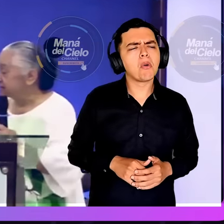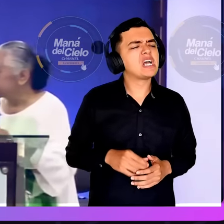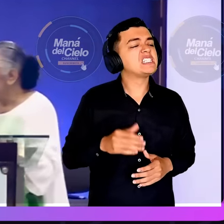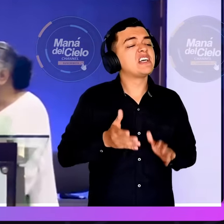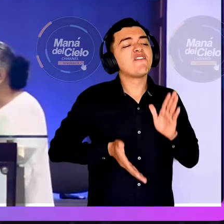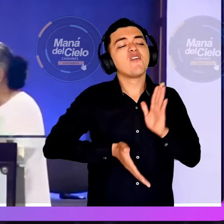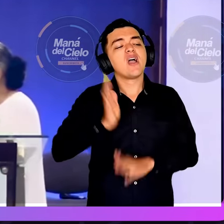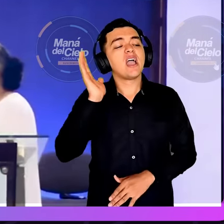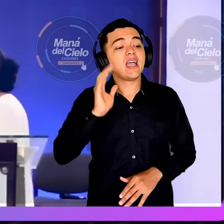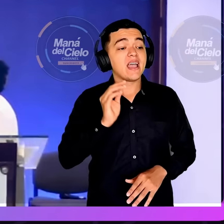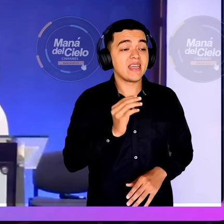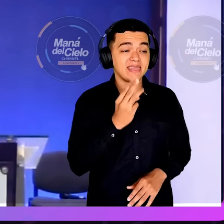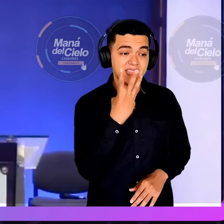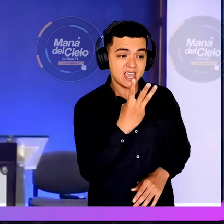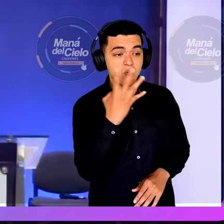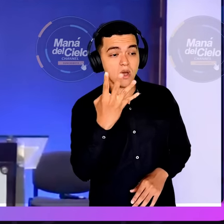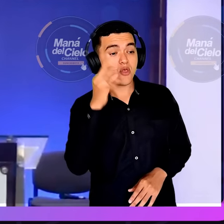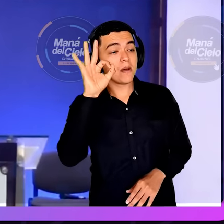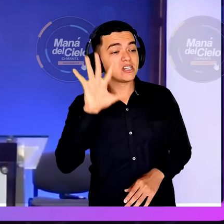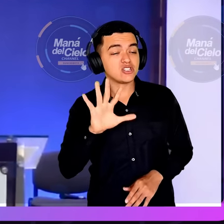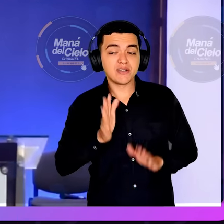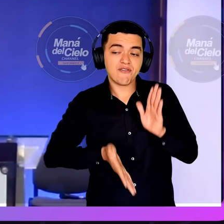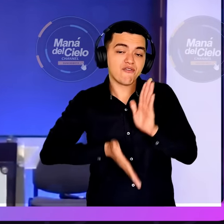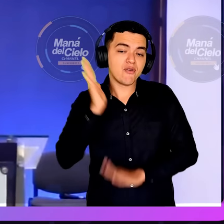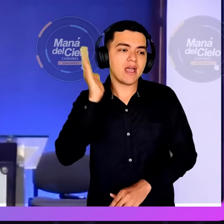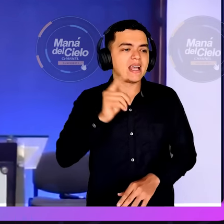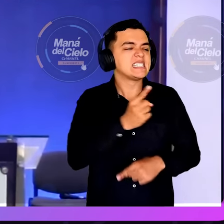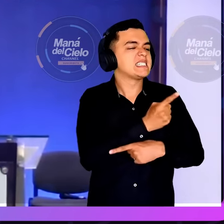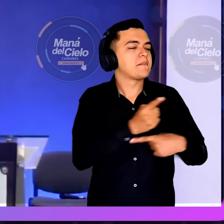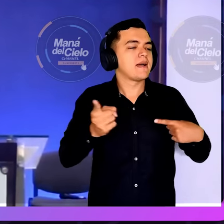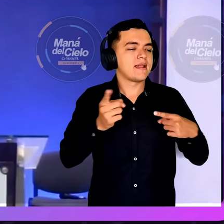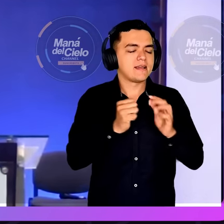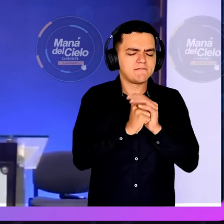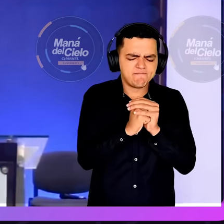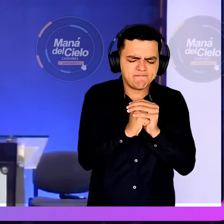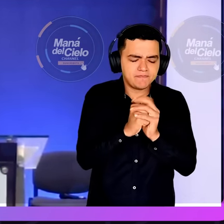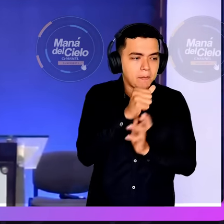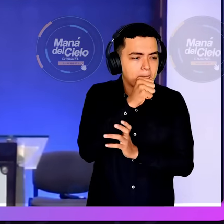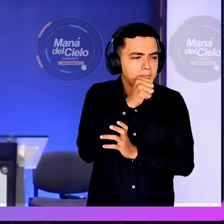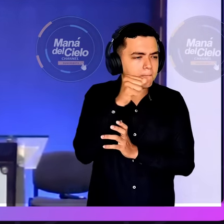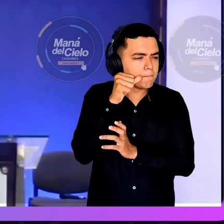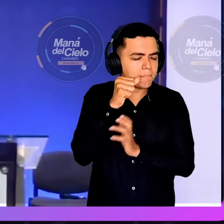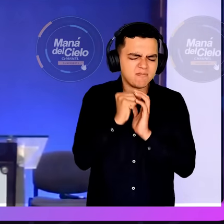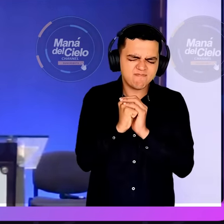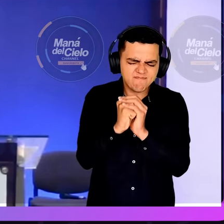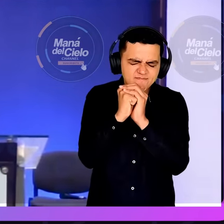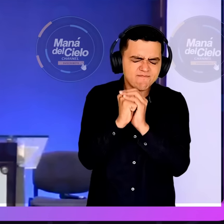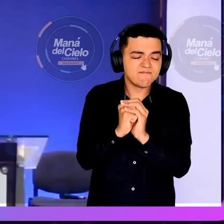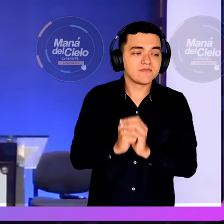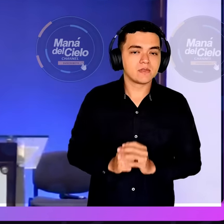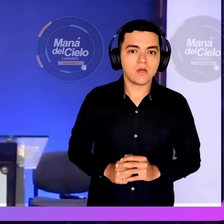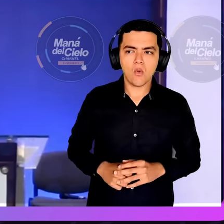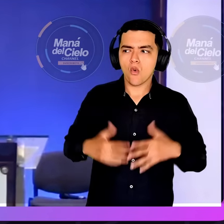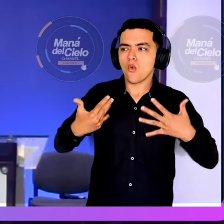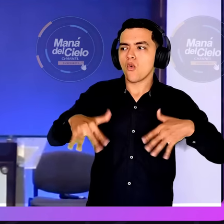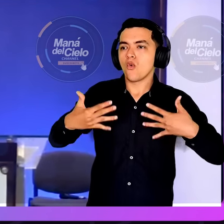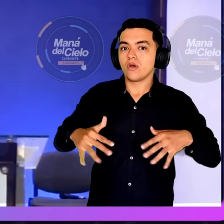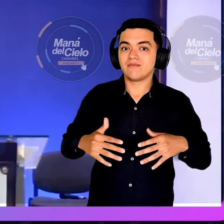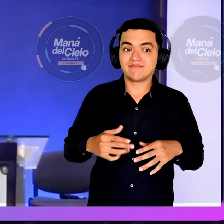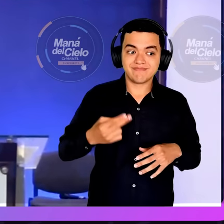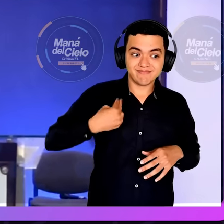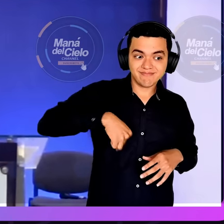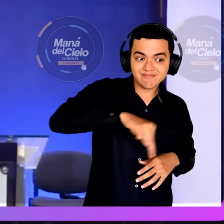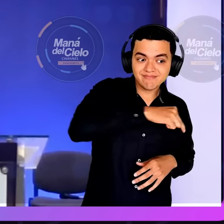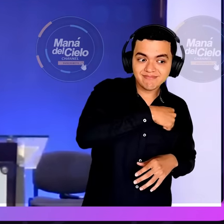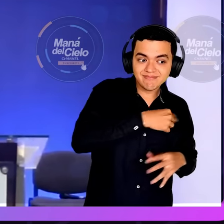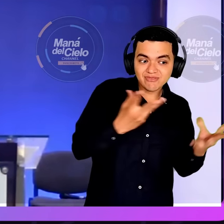Leida, y el pastor, hermano Zúñiga, no, mija. Este fue con 3-4 pastores toda la semana a ayunar.